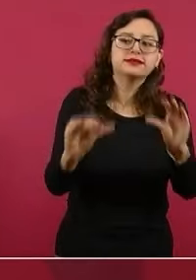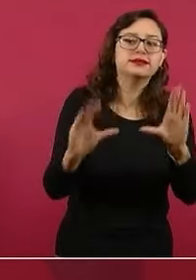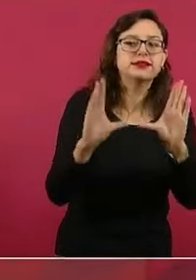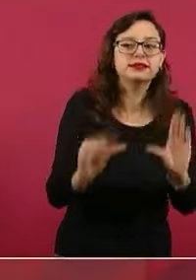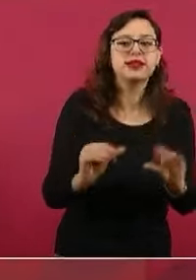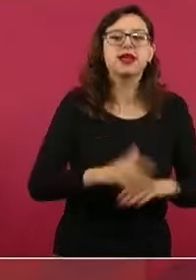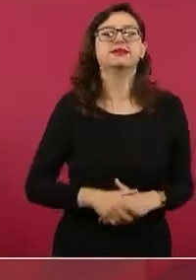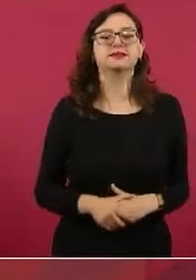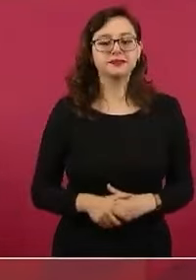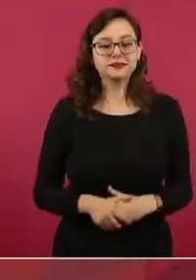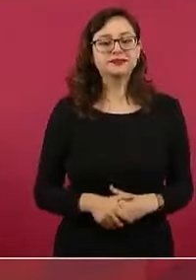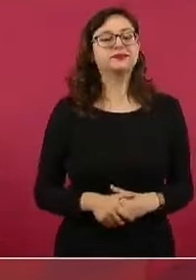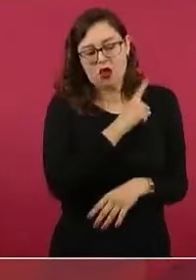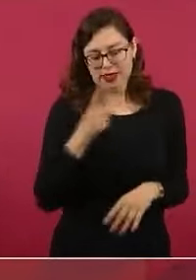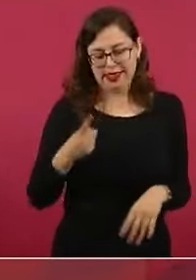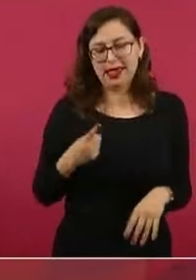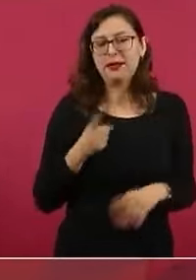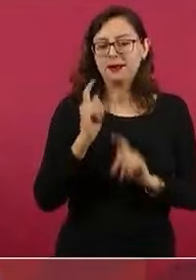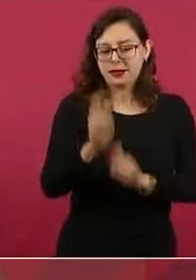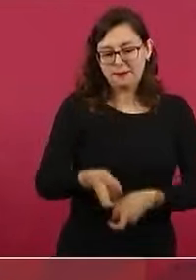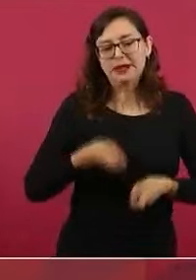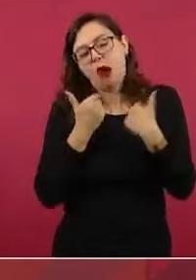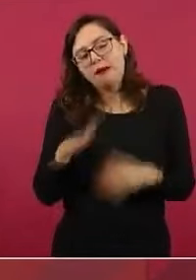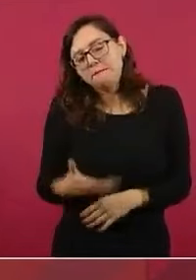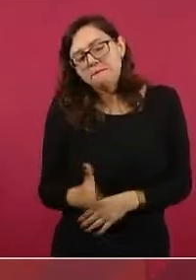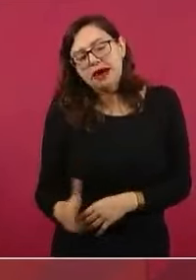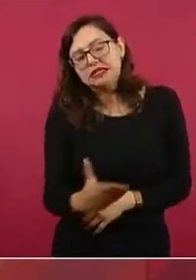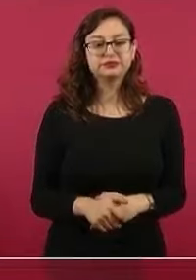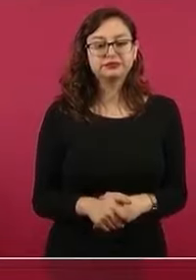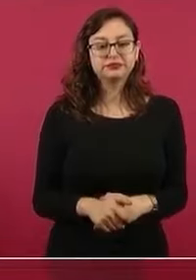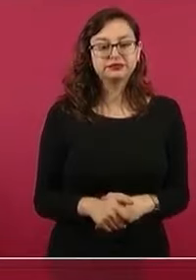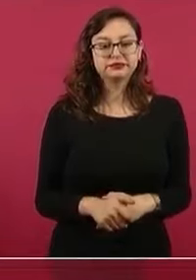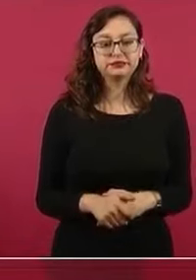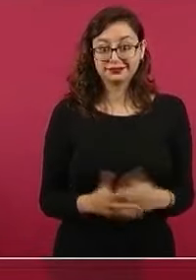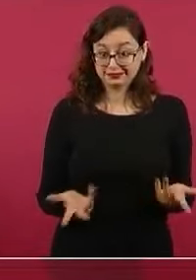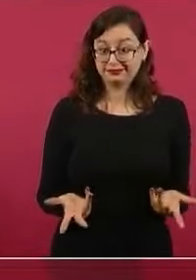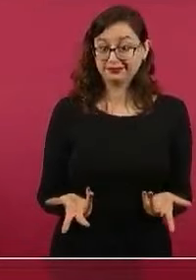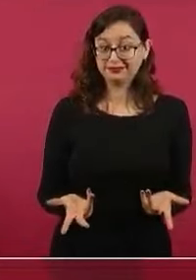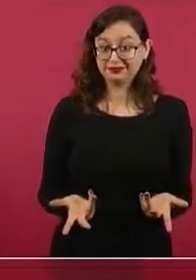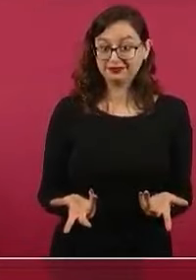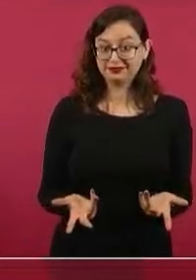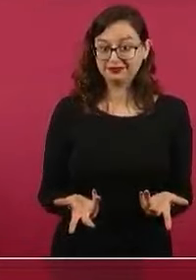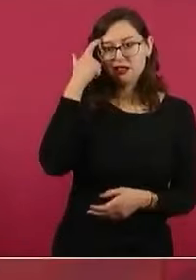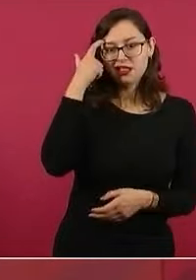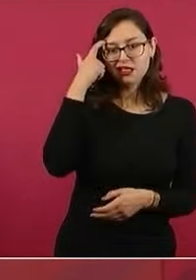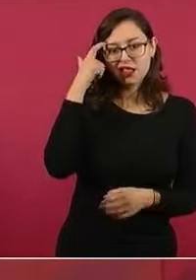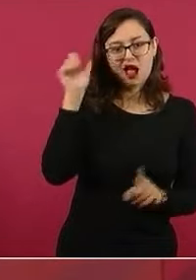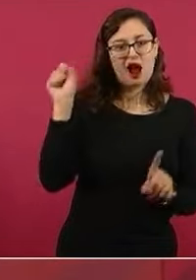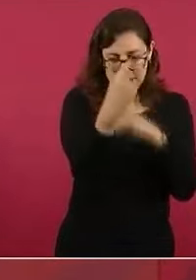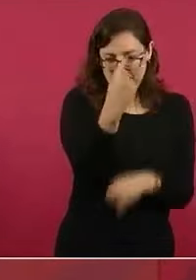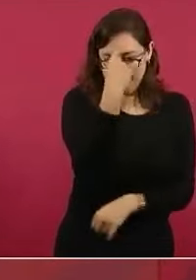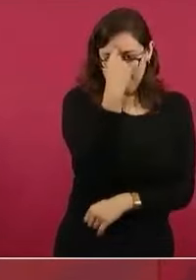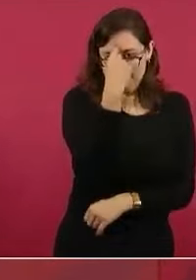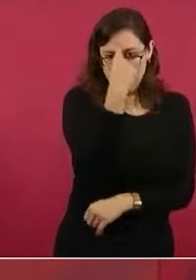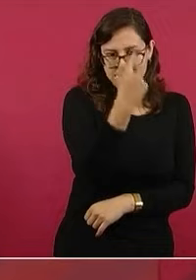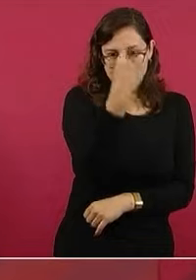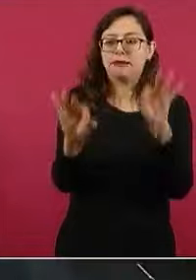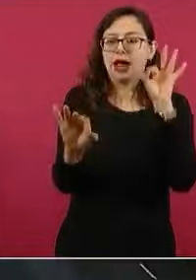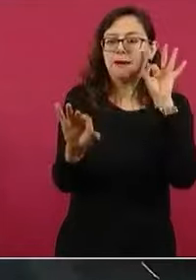Diciendo, claro que hay que enseñarlos a pescar, pero ¿y si no hay pescado? ¿Y si no hay agua? Pero es todo ese pensamiento conservador. Y lo